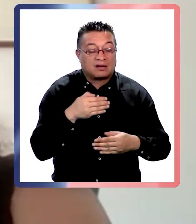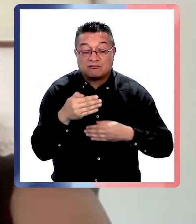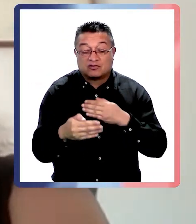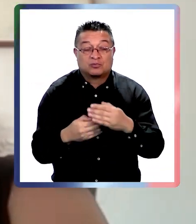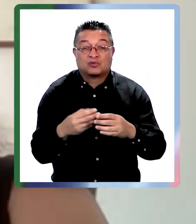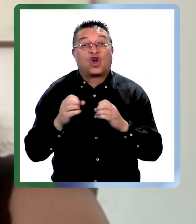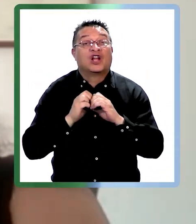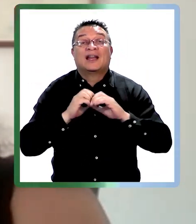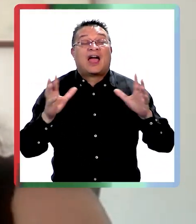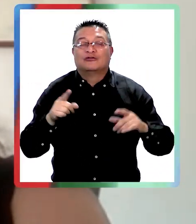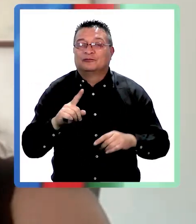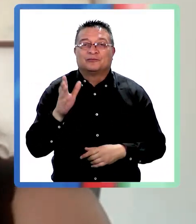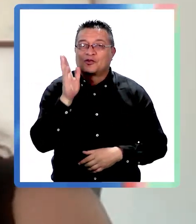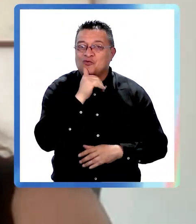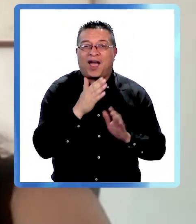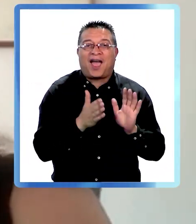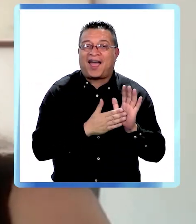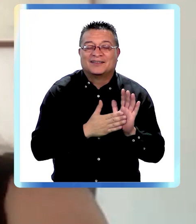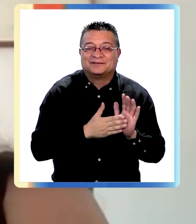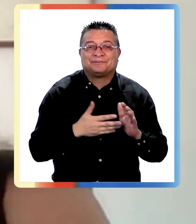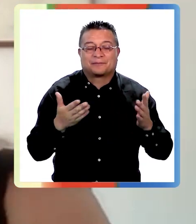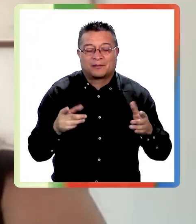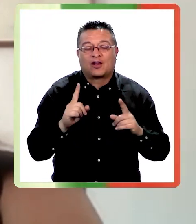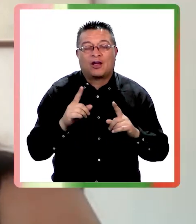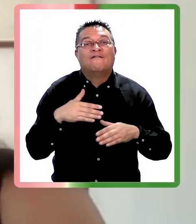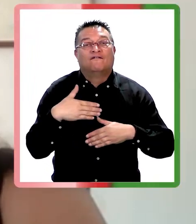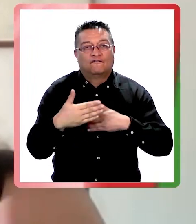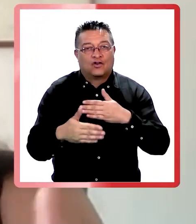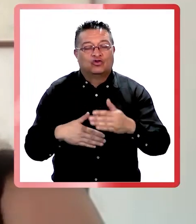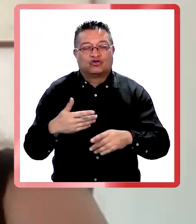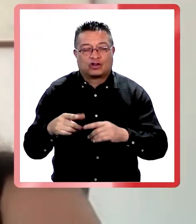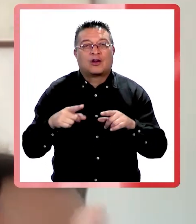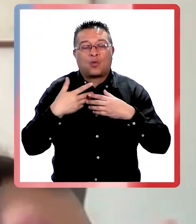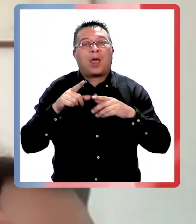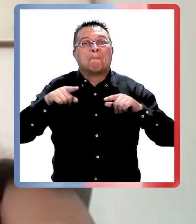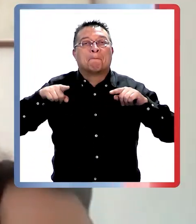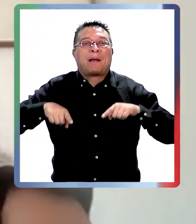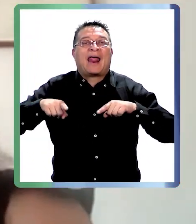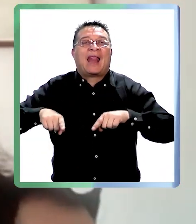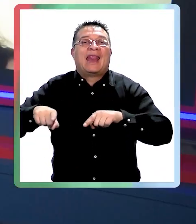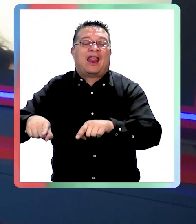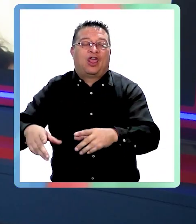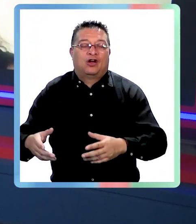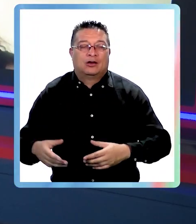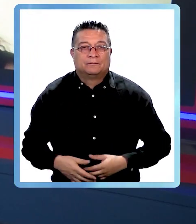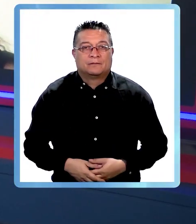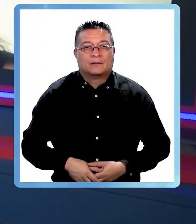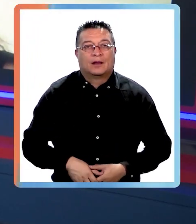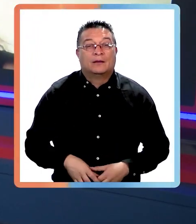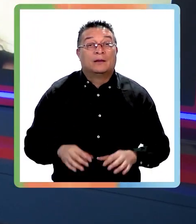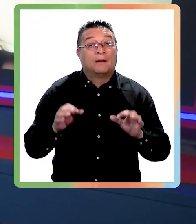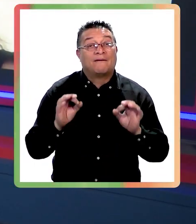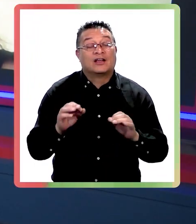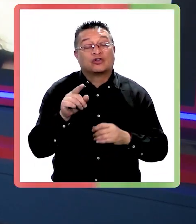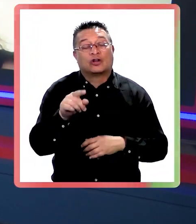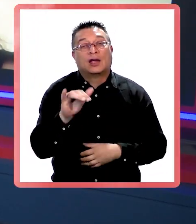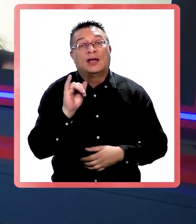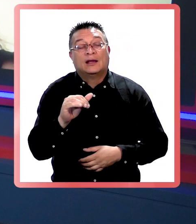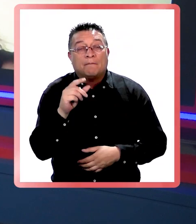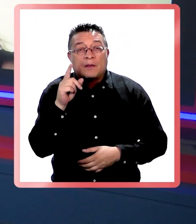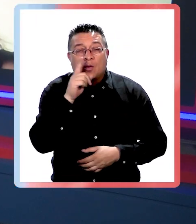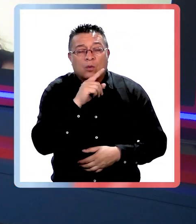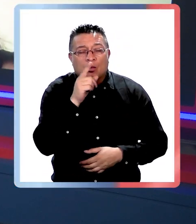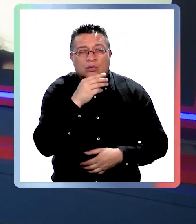que se hagan y empiezan a funcionar regímenes paralelos. Perfecto. Y bueno, para